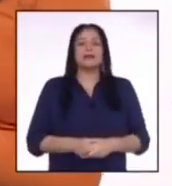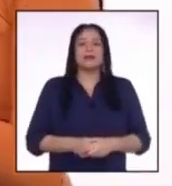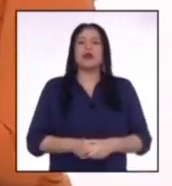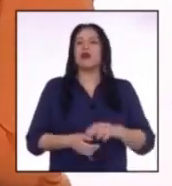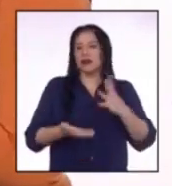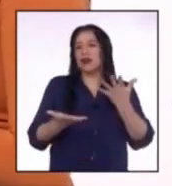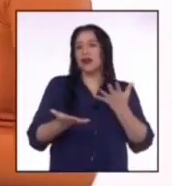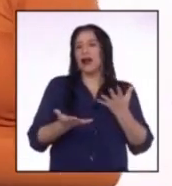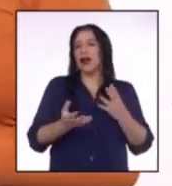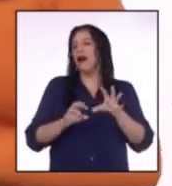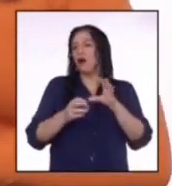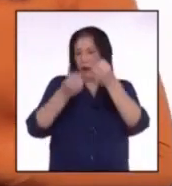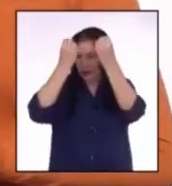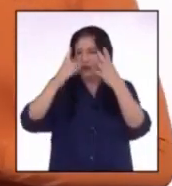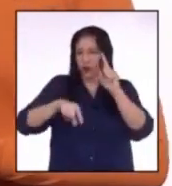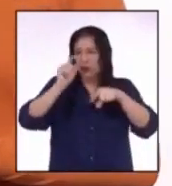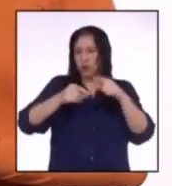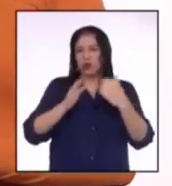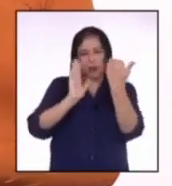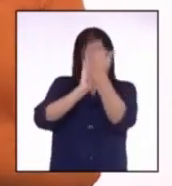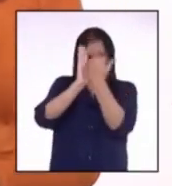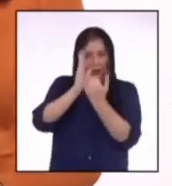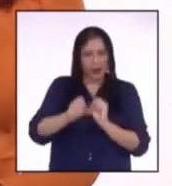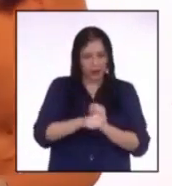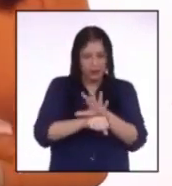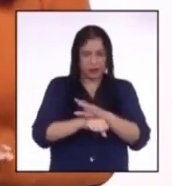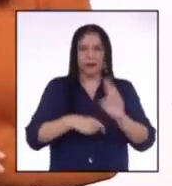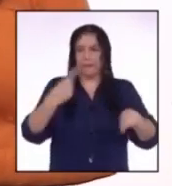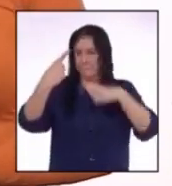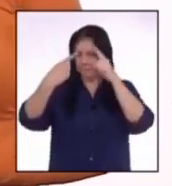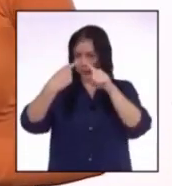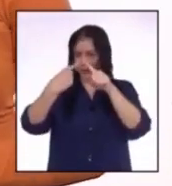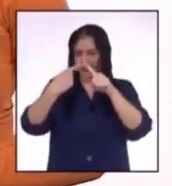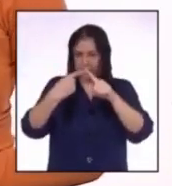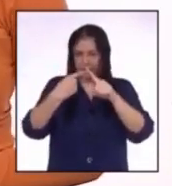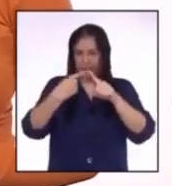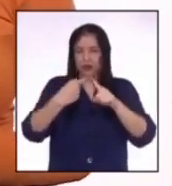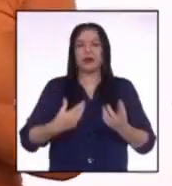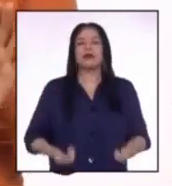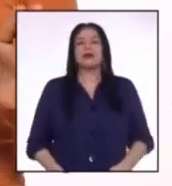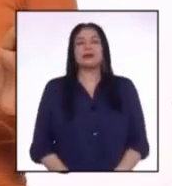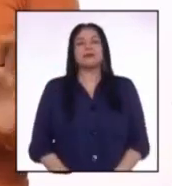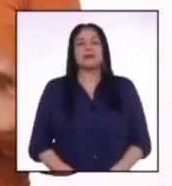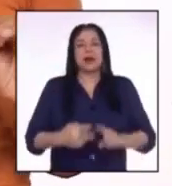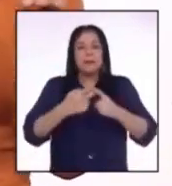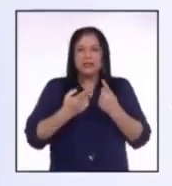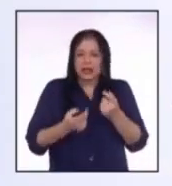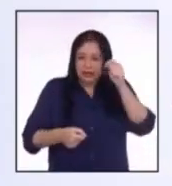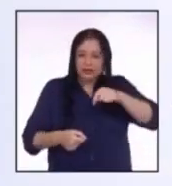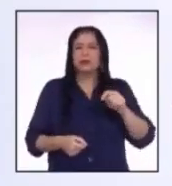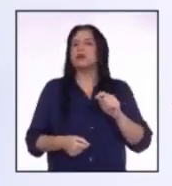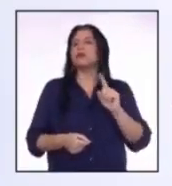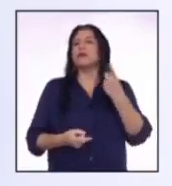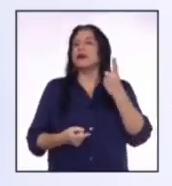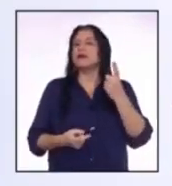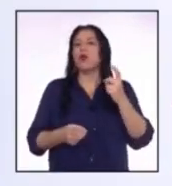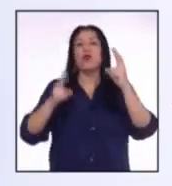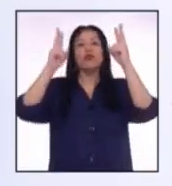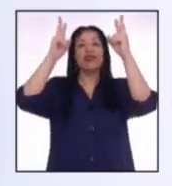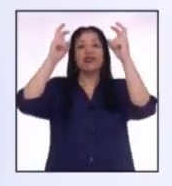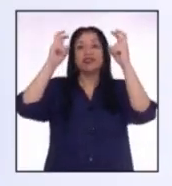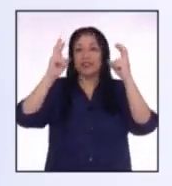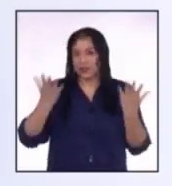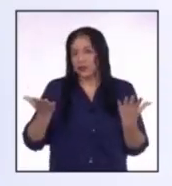siguiendo algunas pautas número 1 para empezar debemos colocar un título en el